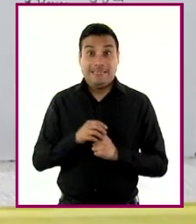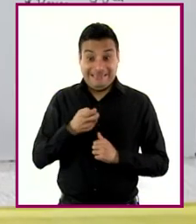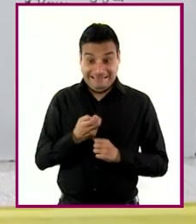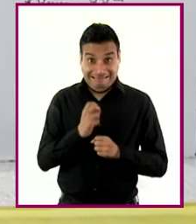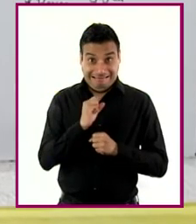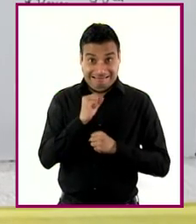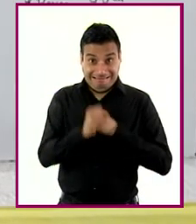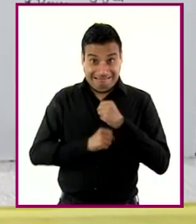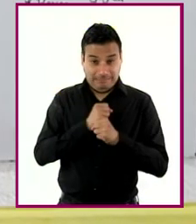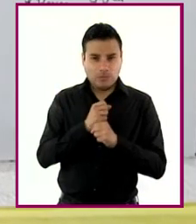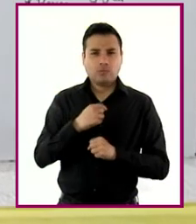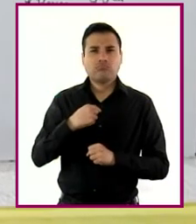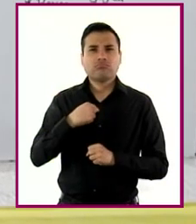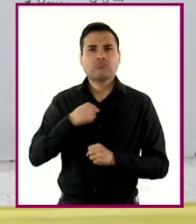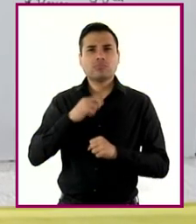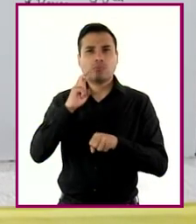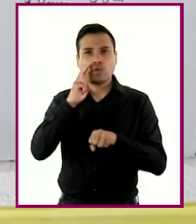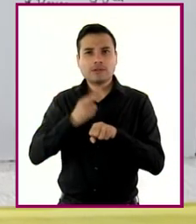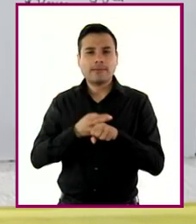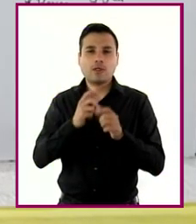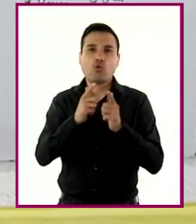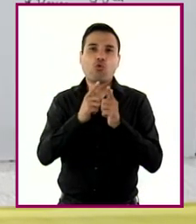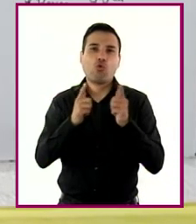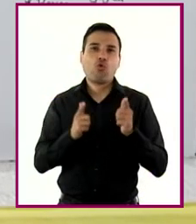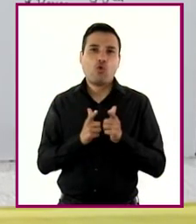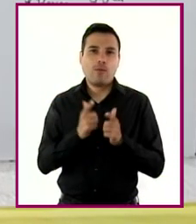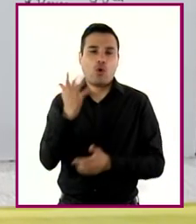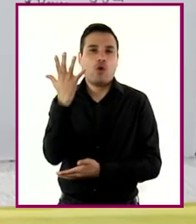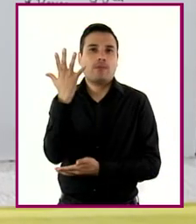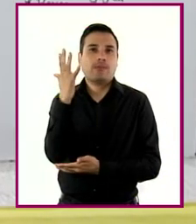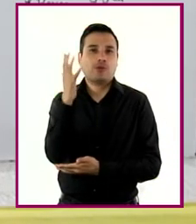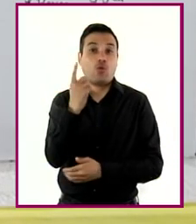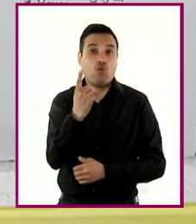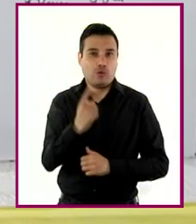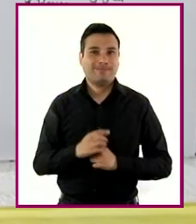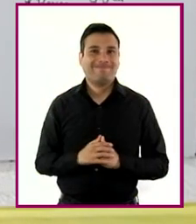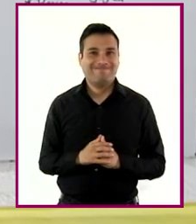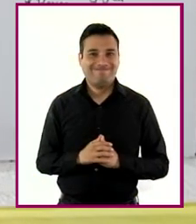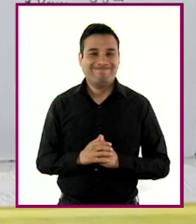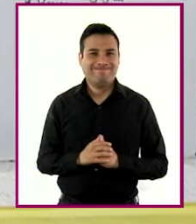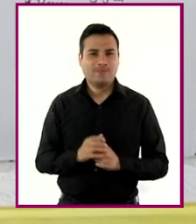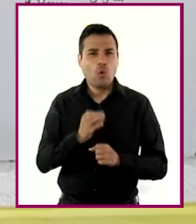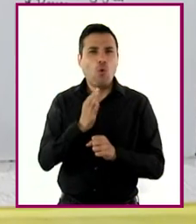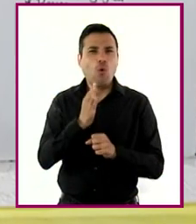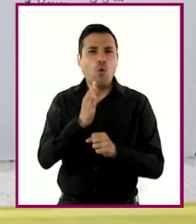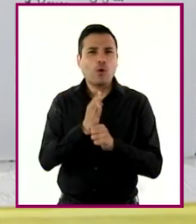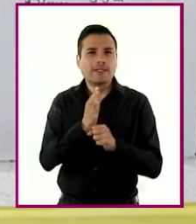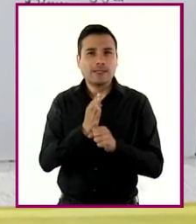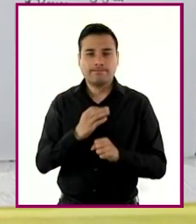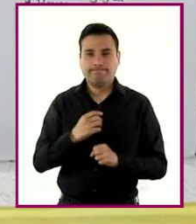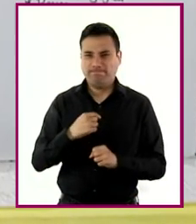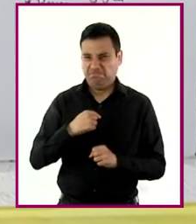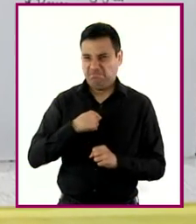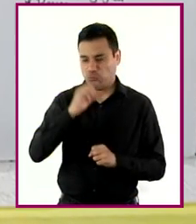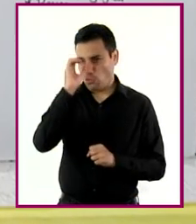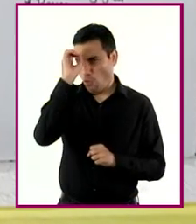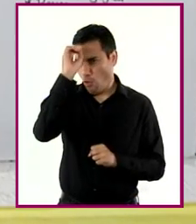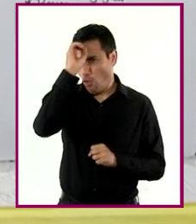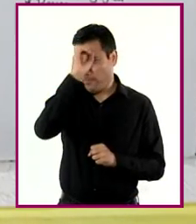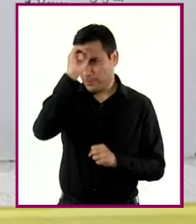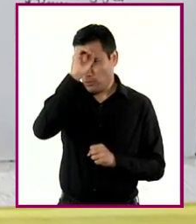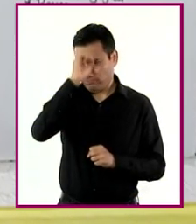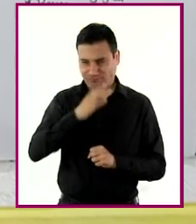Este año estoy a cargo del grupo de preescolar 1. Les compartiré algunas